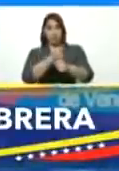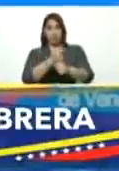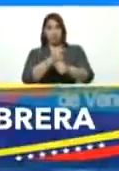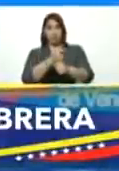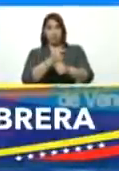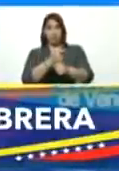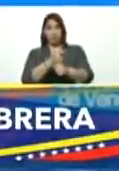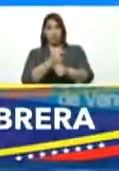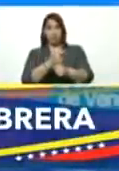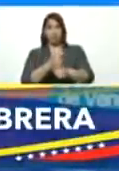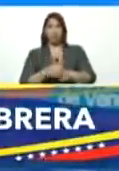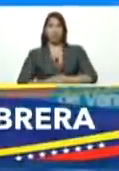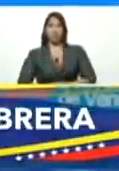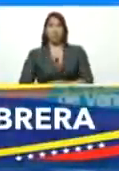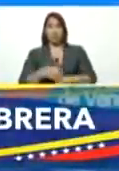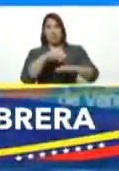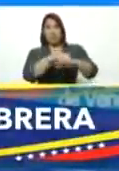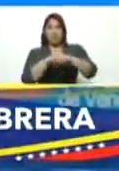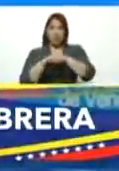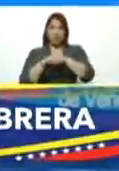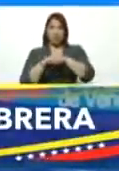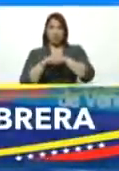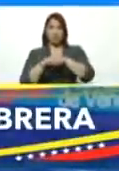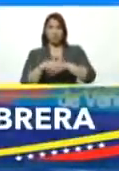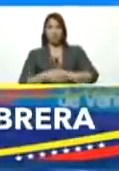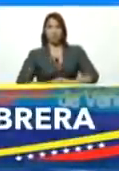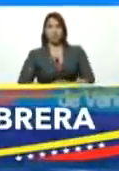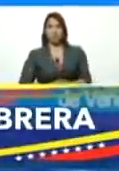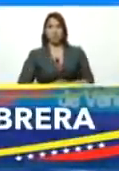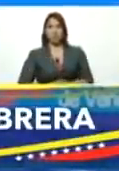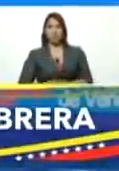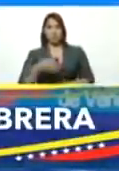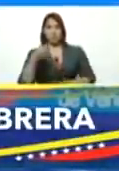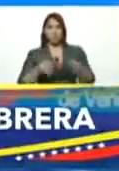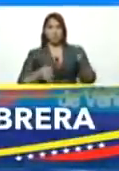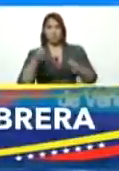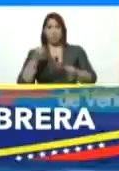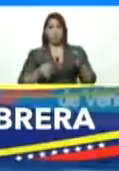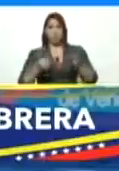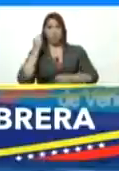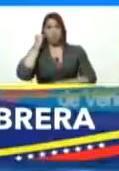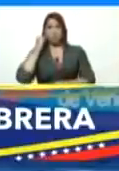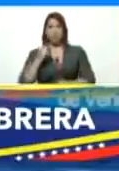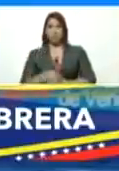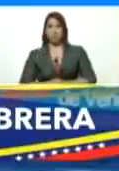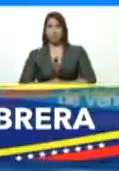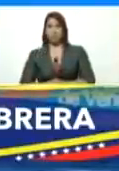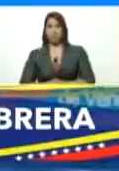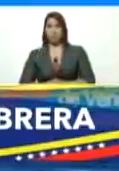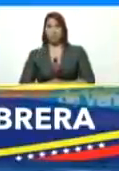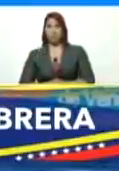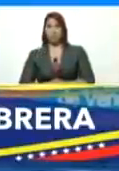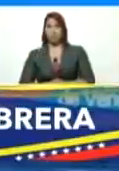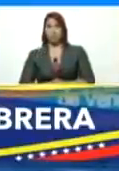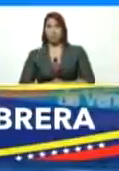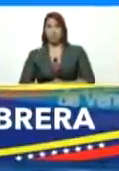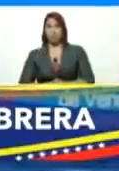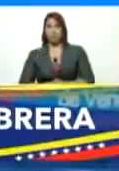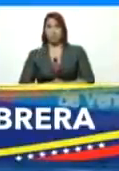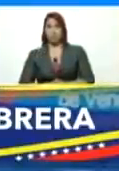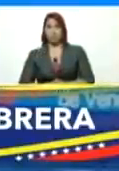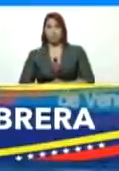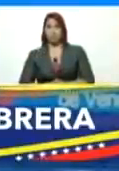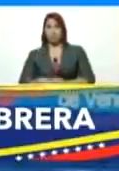laboralista en londres abogada de los trade unions de